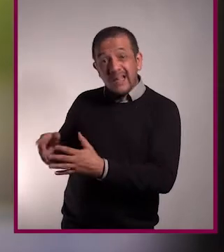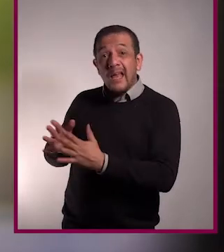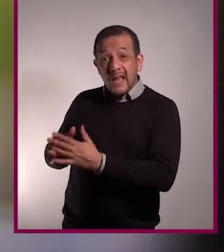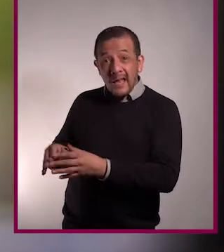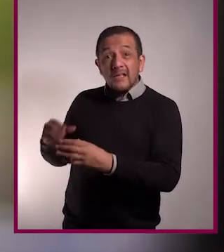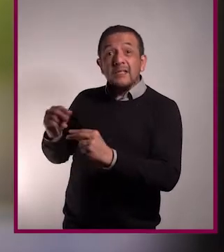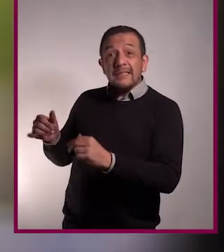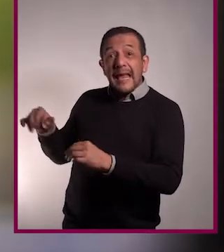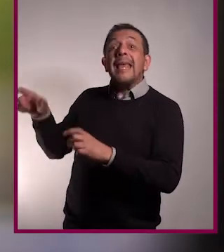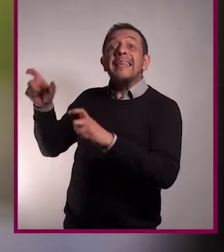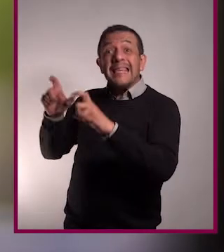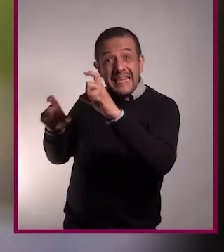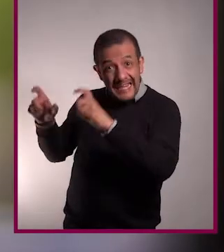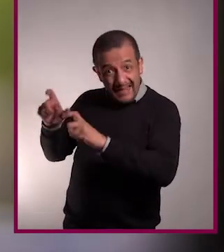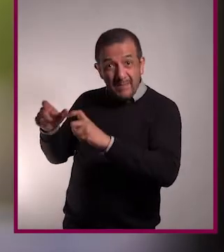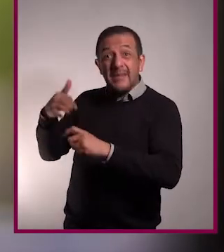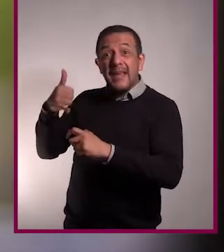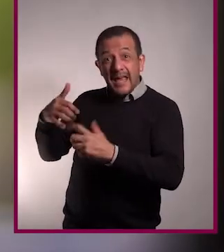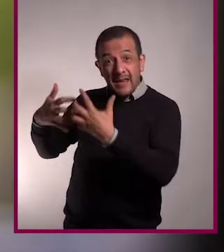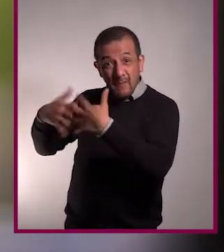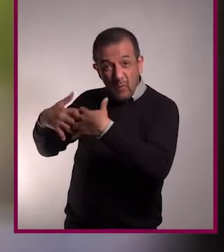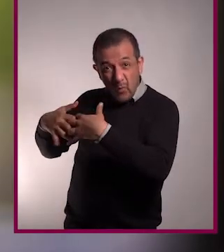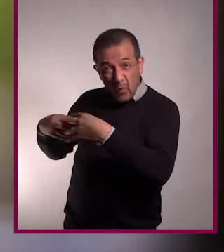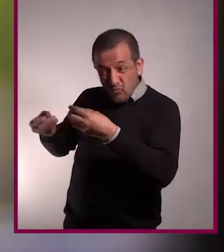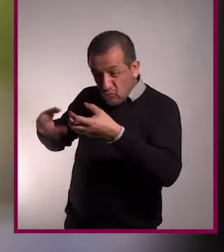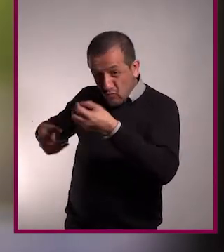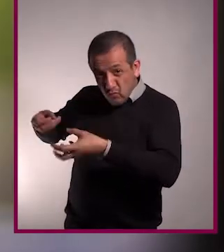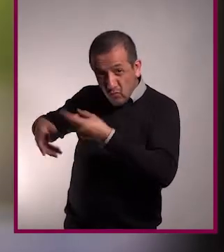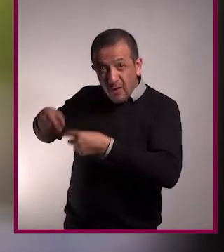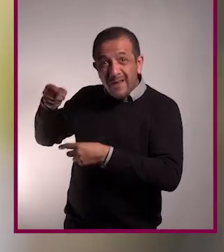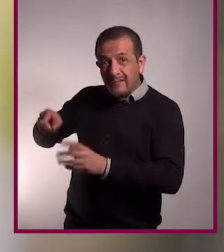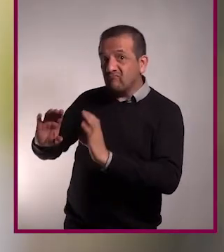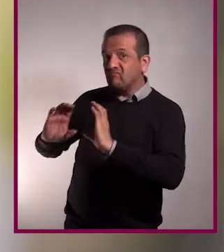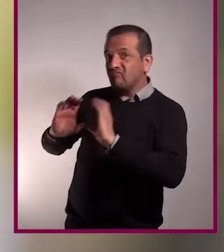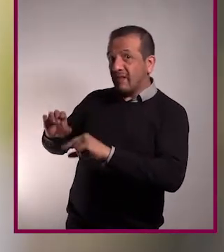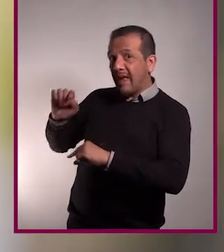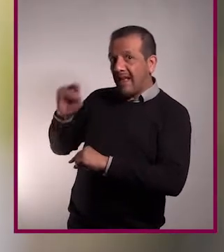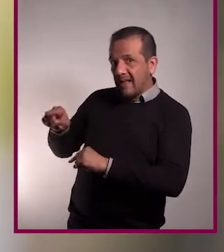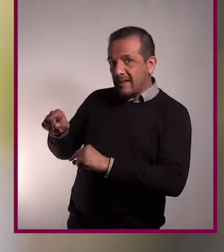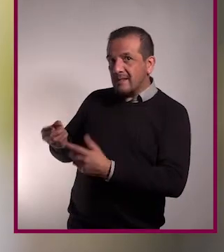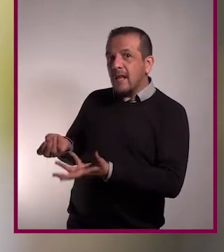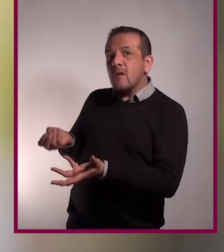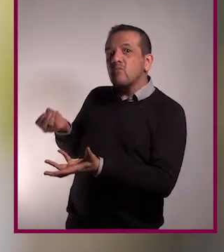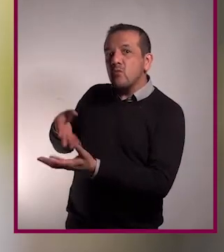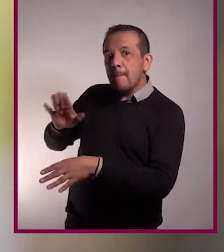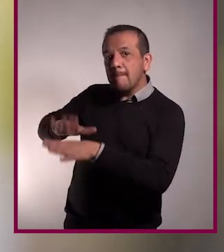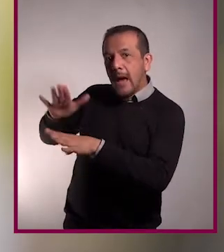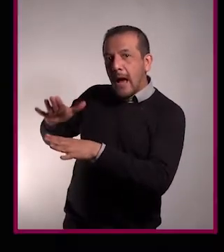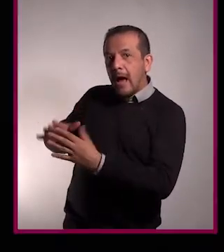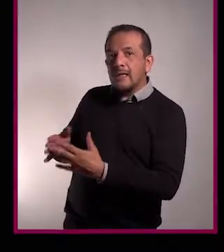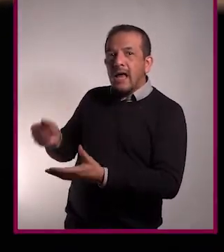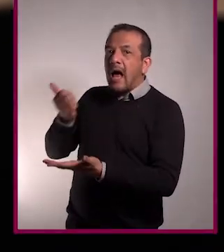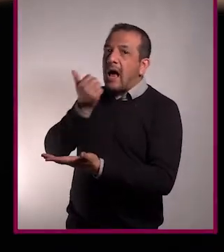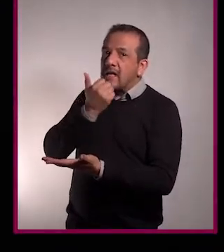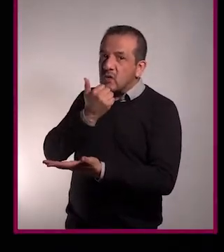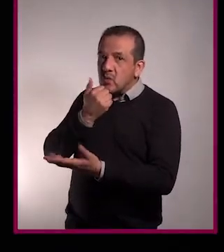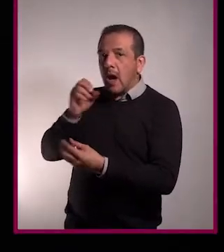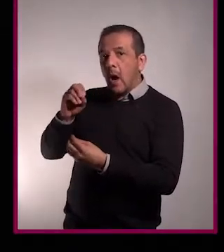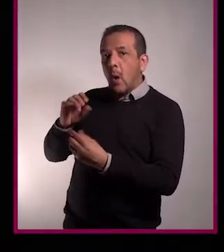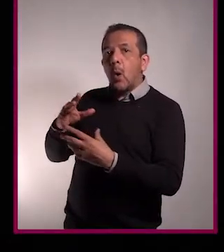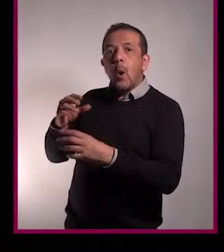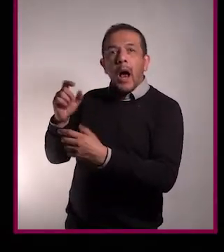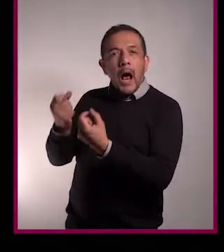los alimentos procesados y ultraprocesados. Con estos sí hay que tener cuidado. Los alimentos procesados llevan sustancias añadidas, como sal,